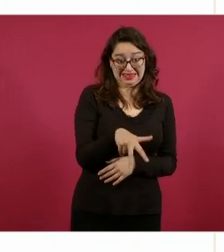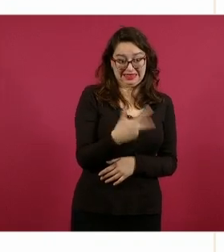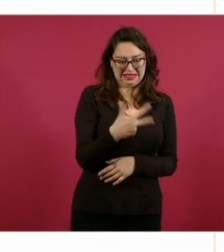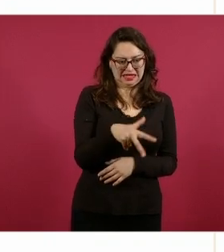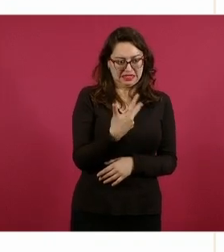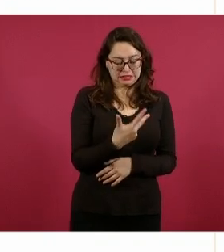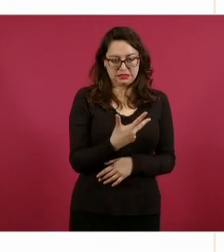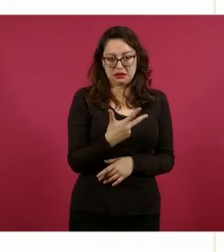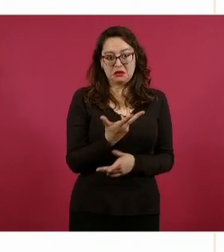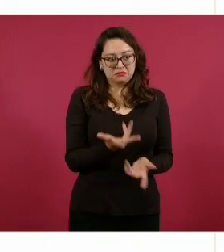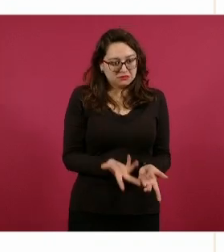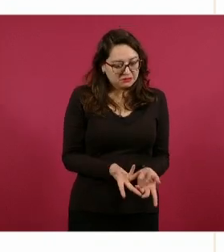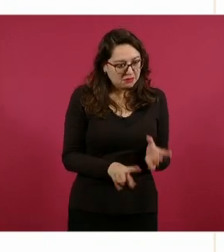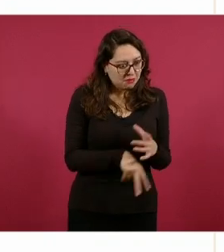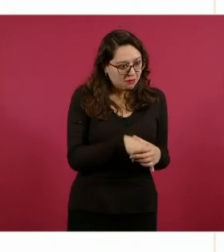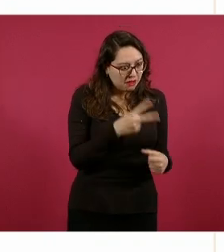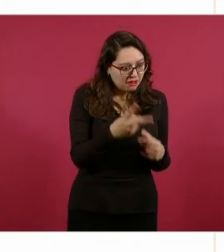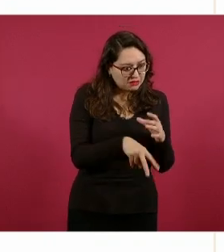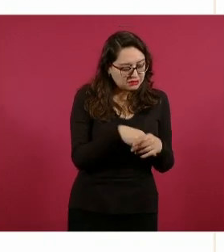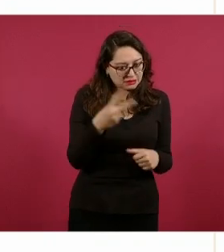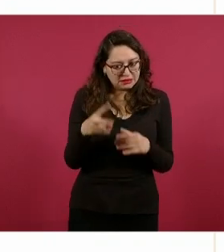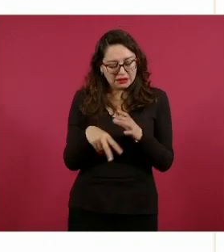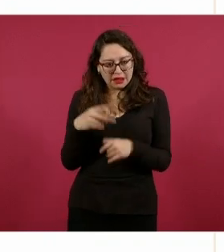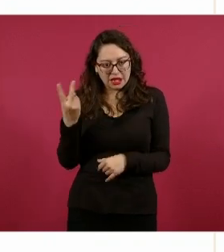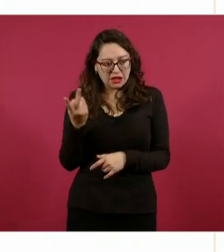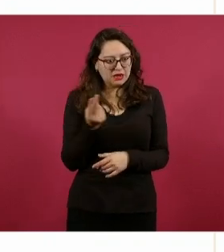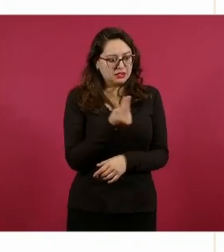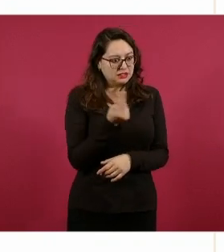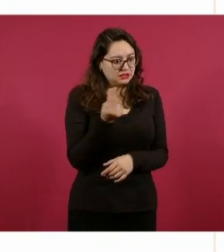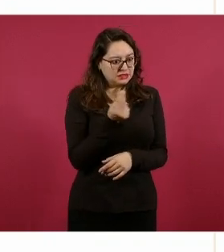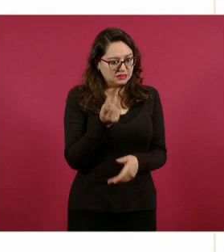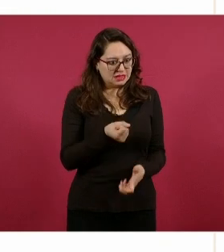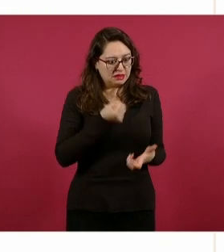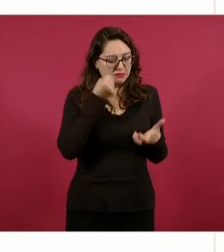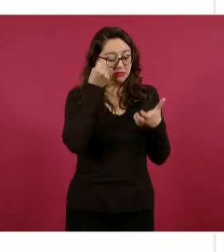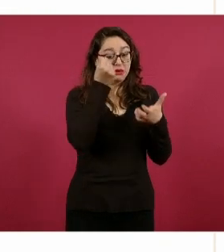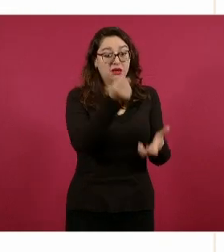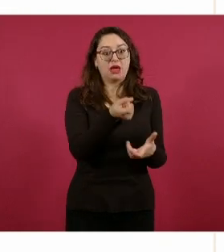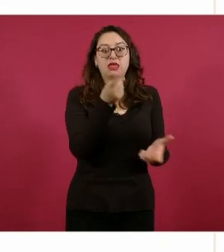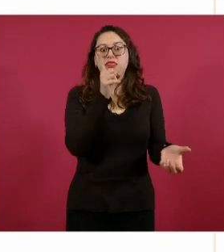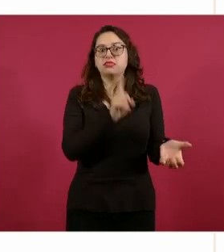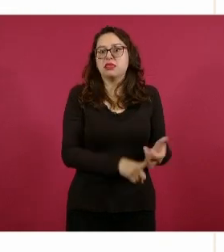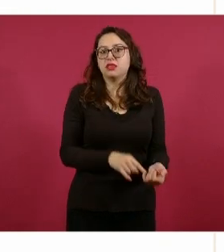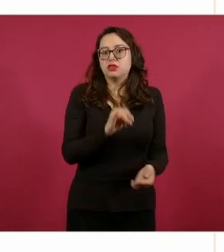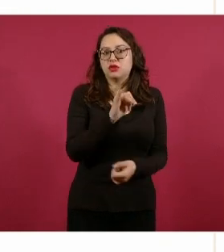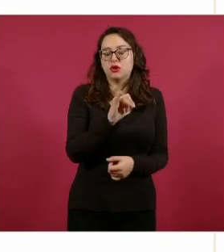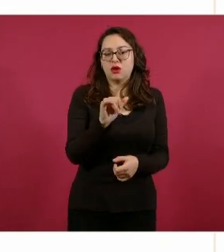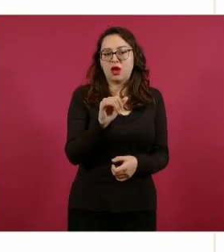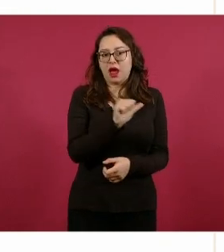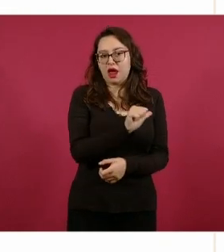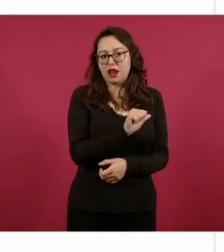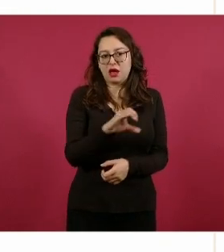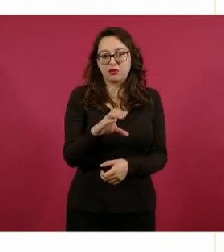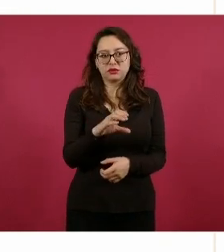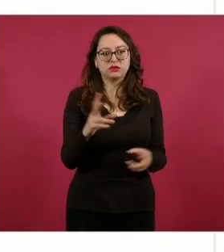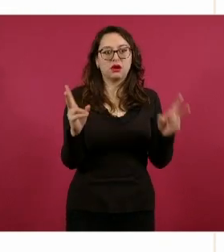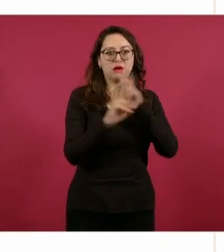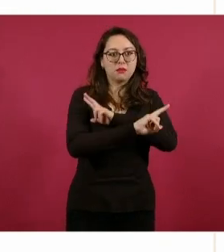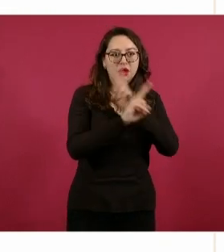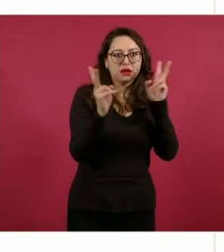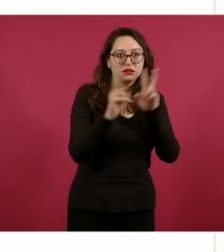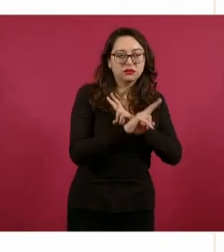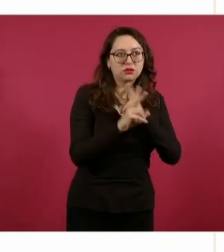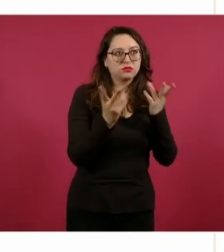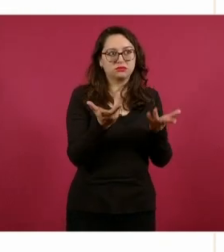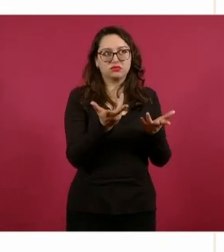que necesitaban una inversión importante en materia de aires acondicionados. Por ejemplo, un quirófano en donde está fallando el aire acondicionado no puede realizar